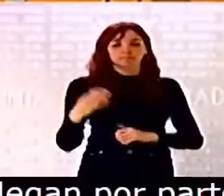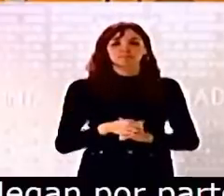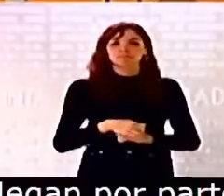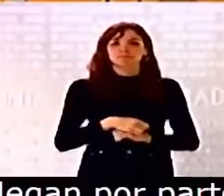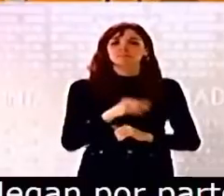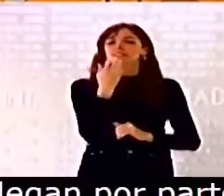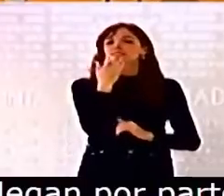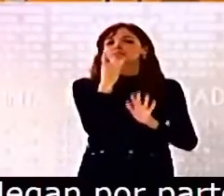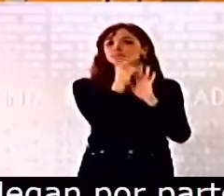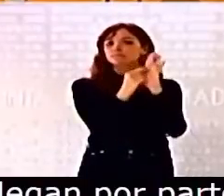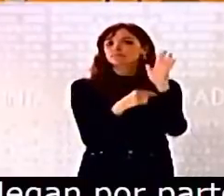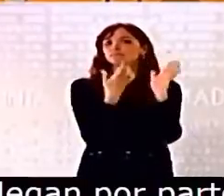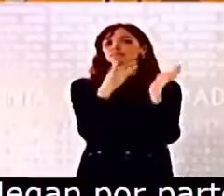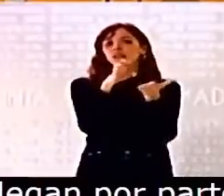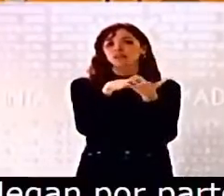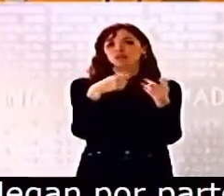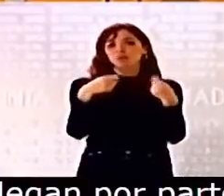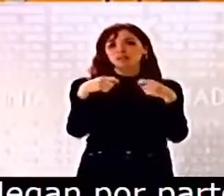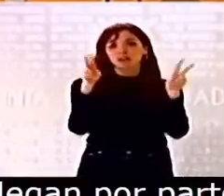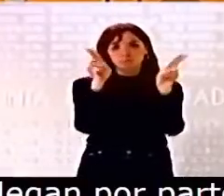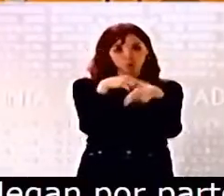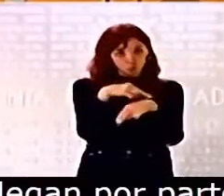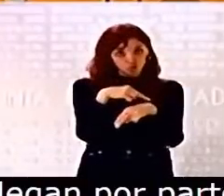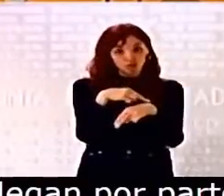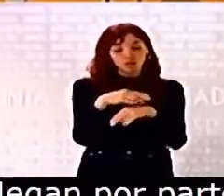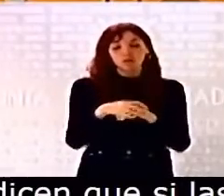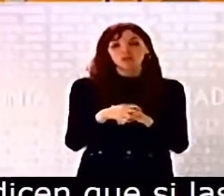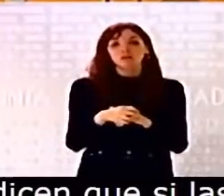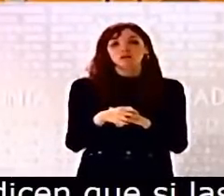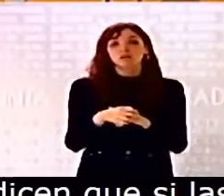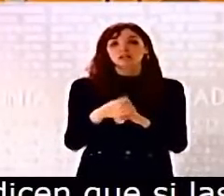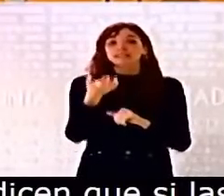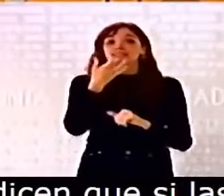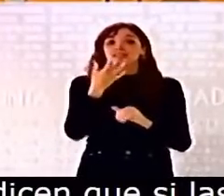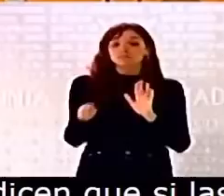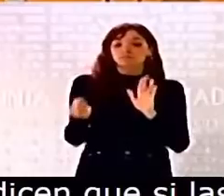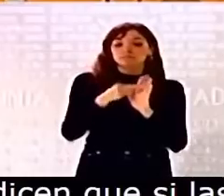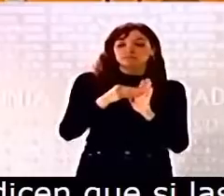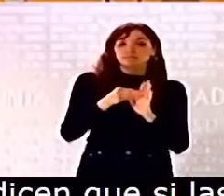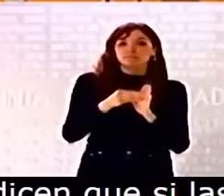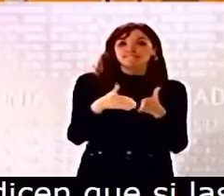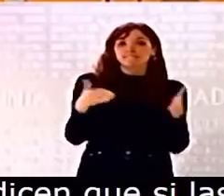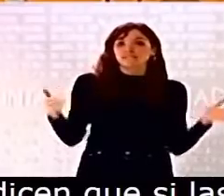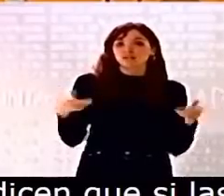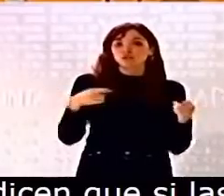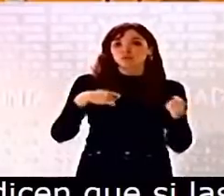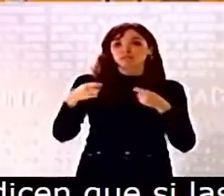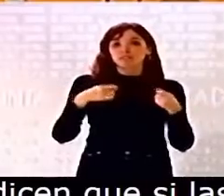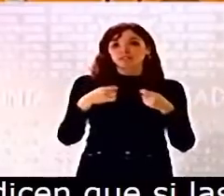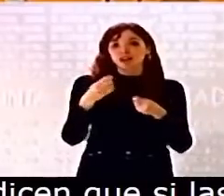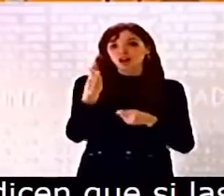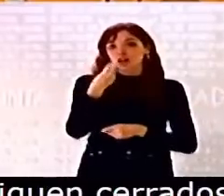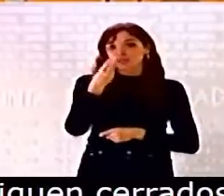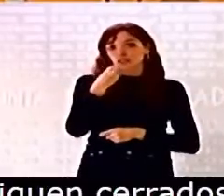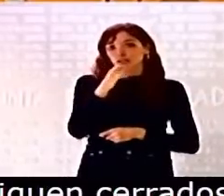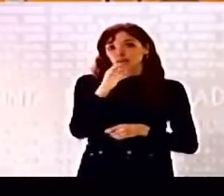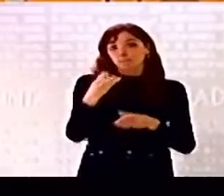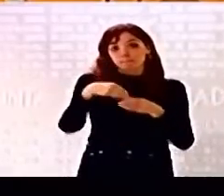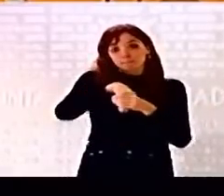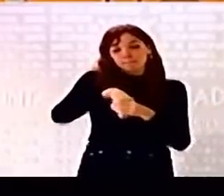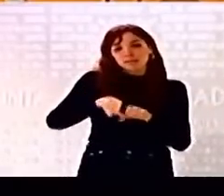que galerías y centros comerciales siguen cerrados, sí, y que si estarían incluidas las grandes superficies de alimentación que además tienen secciones